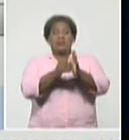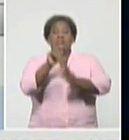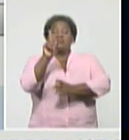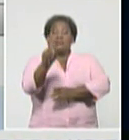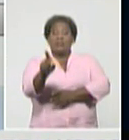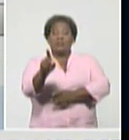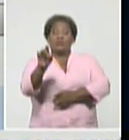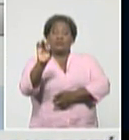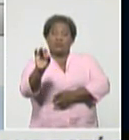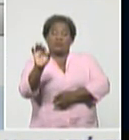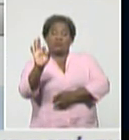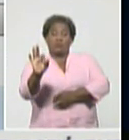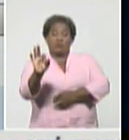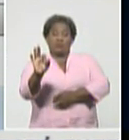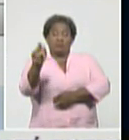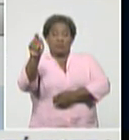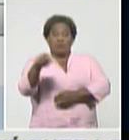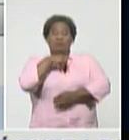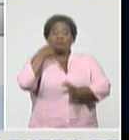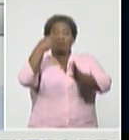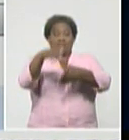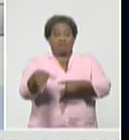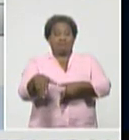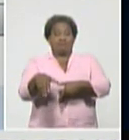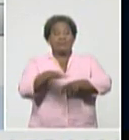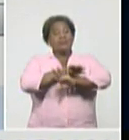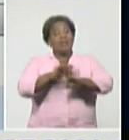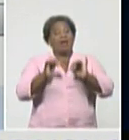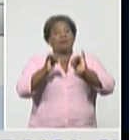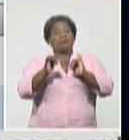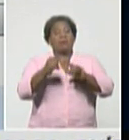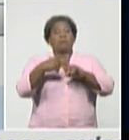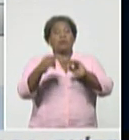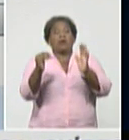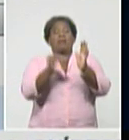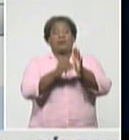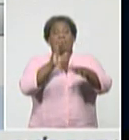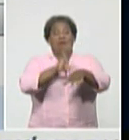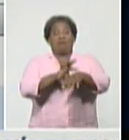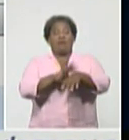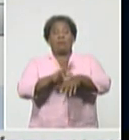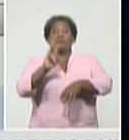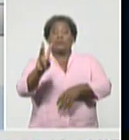322.178 fallecidos y, como habíamos dicho, una letalidad del